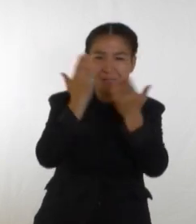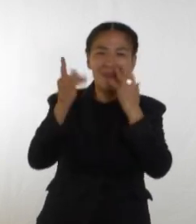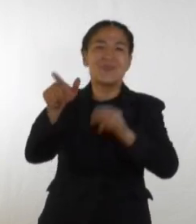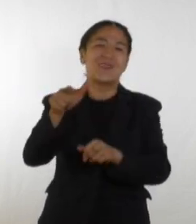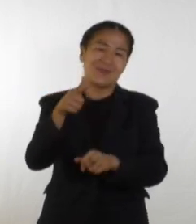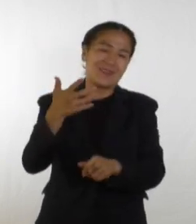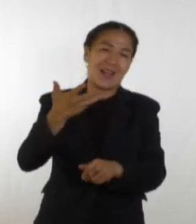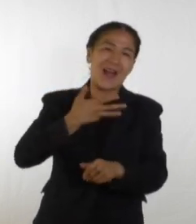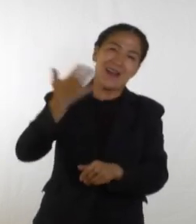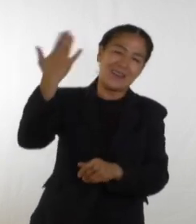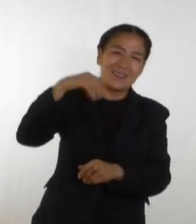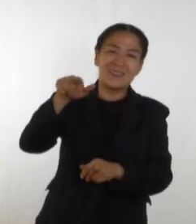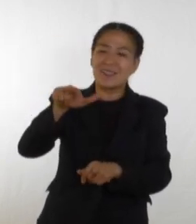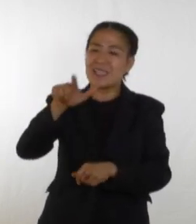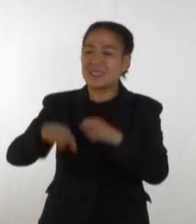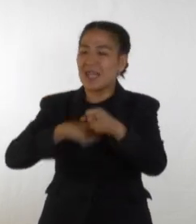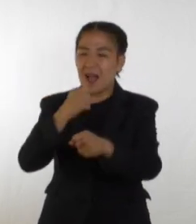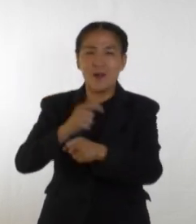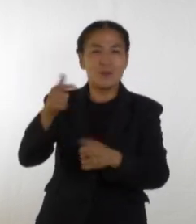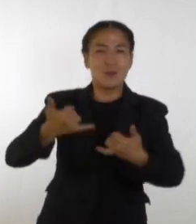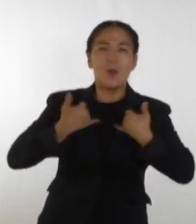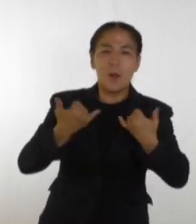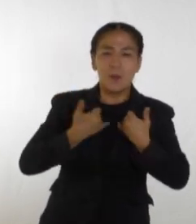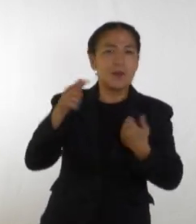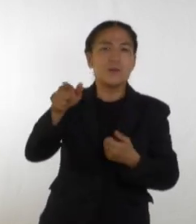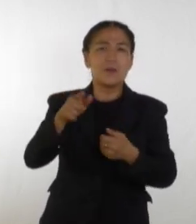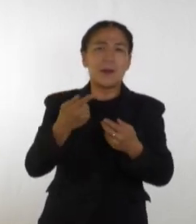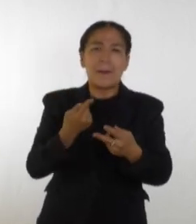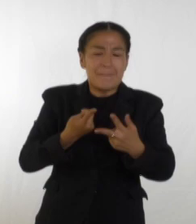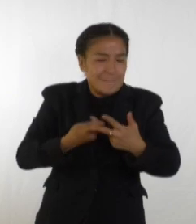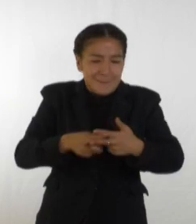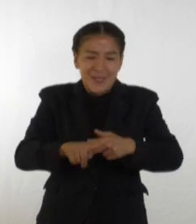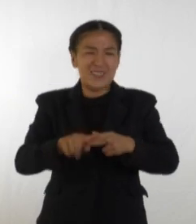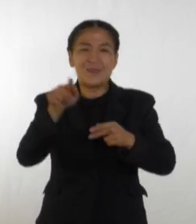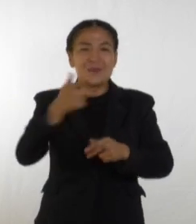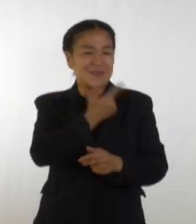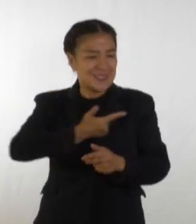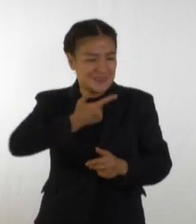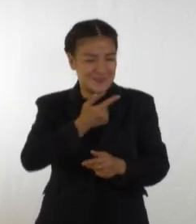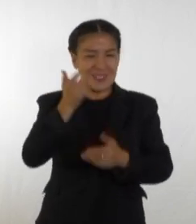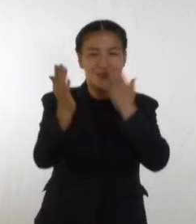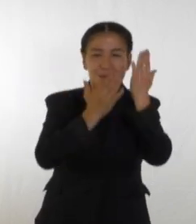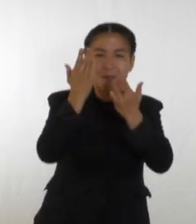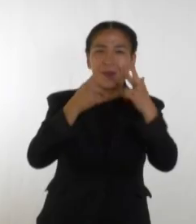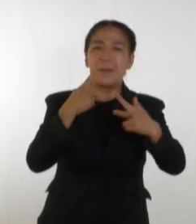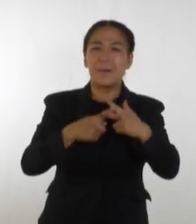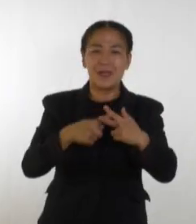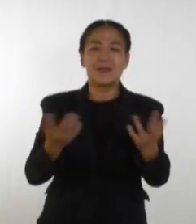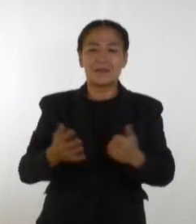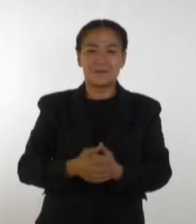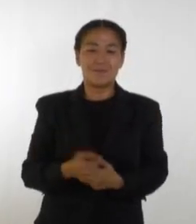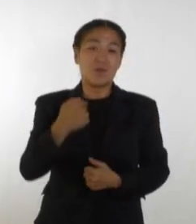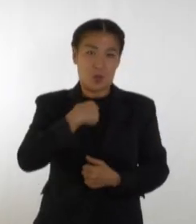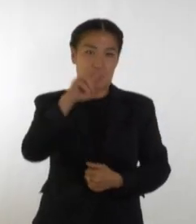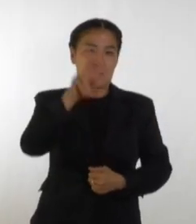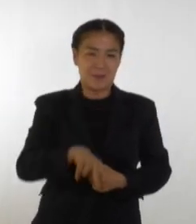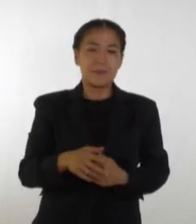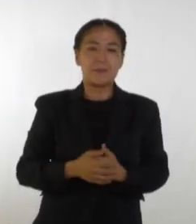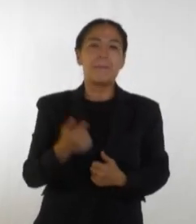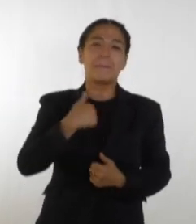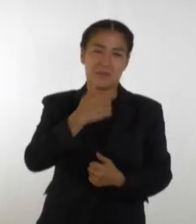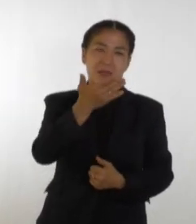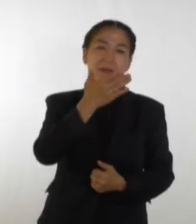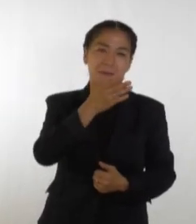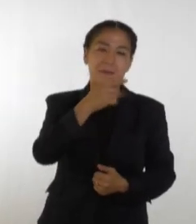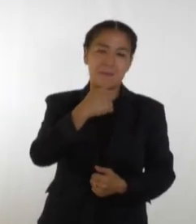a lo mejor que tenía 17 años? ¿De dónde surgió el gusto por esta rama de las matemáticas? Yo, la verdad, te tengo que decir